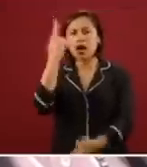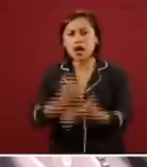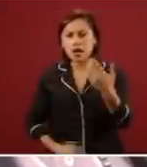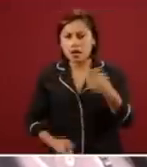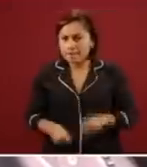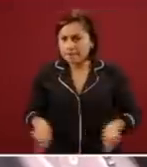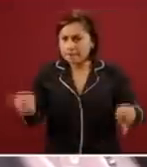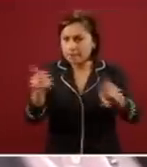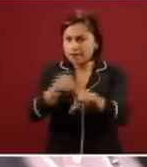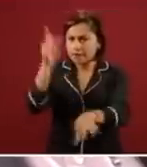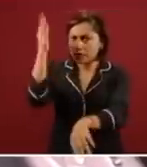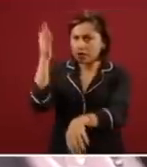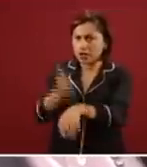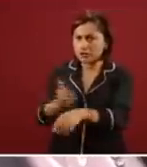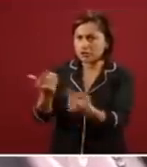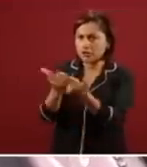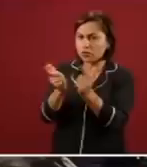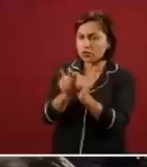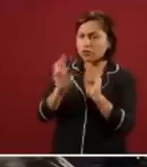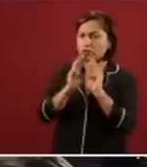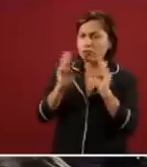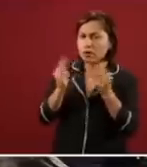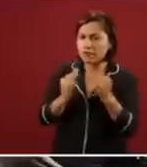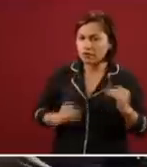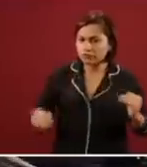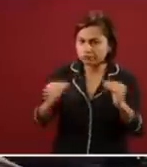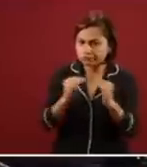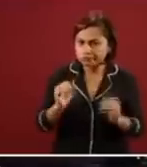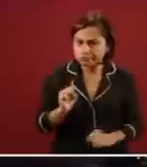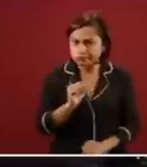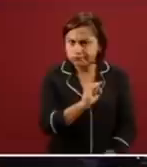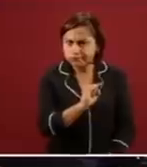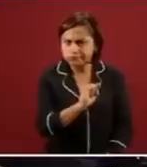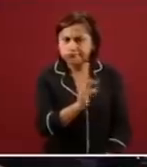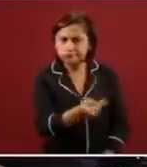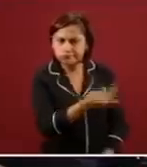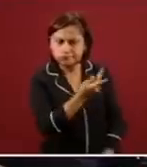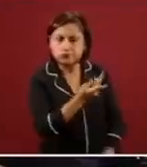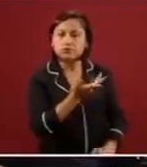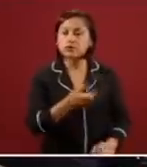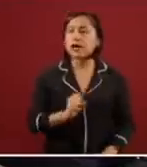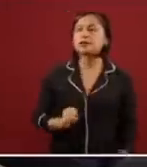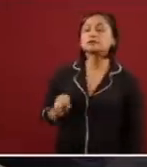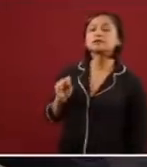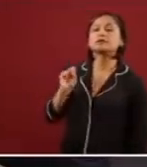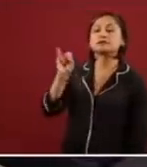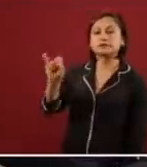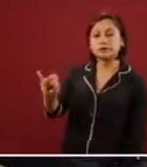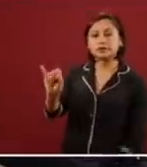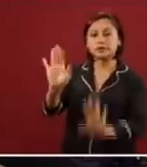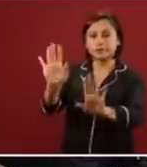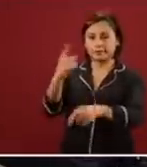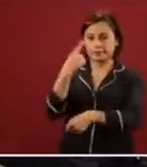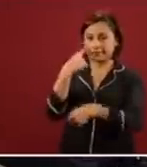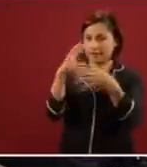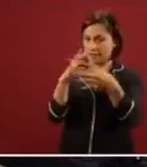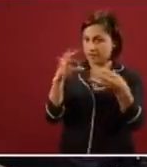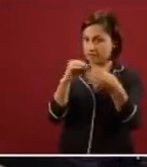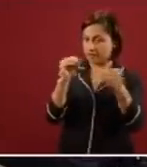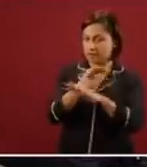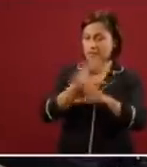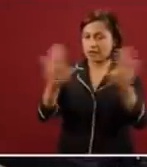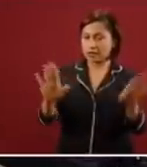delincuentes organizados? Sí, es importante aclarar esto, ¿no? Aunque el procurador fiscal va